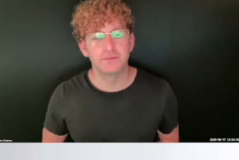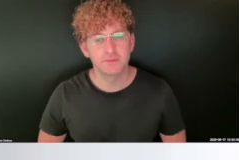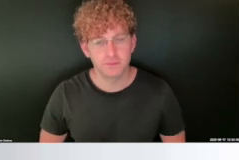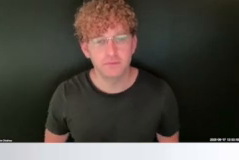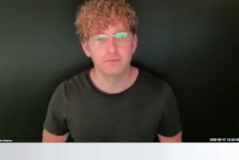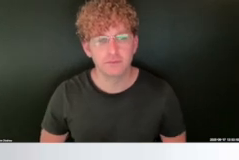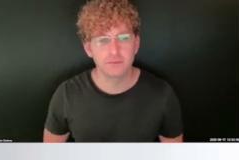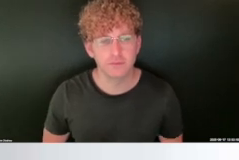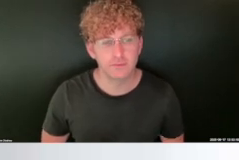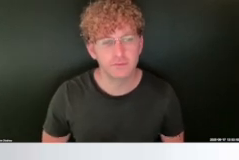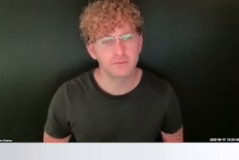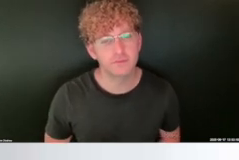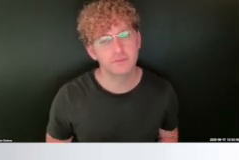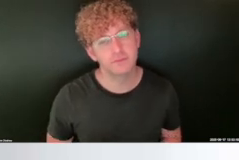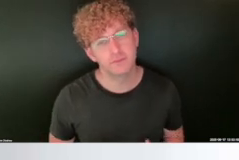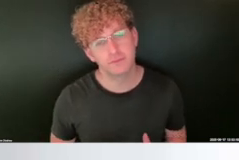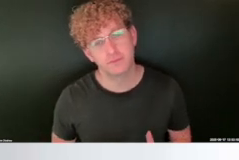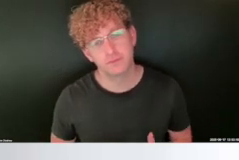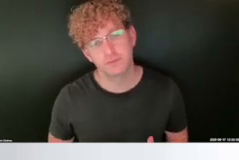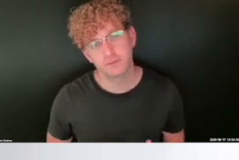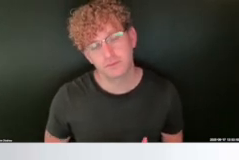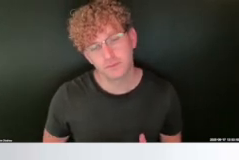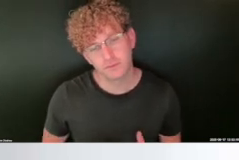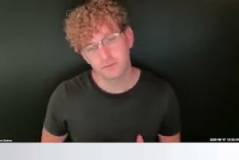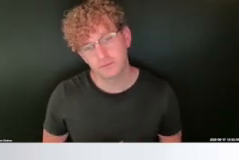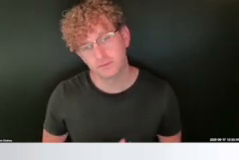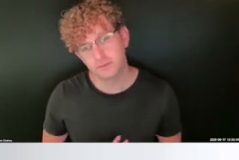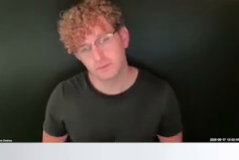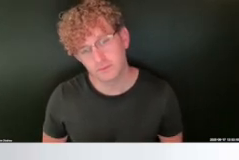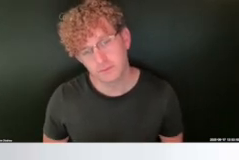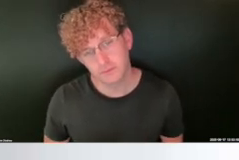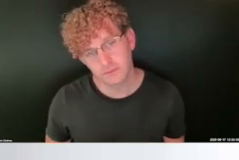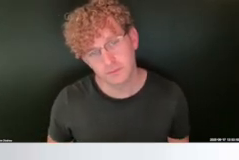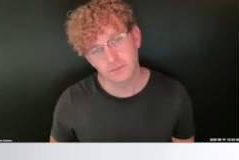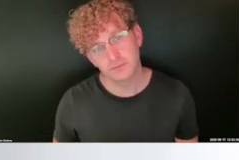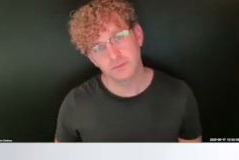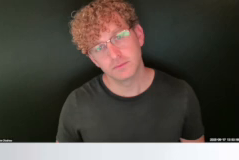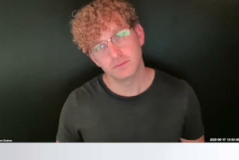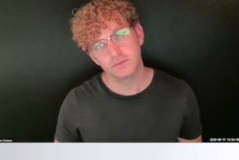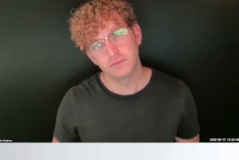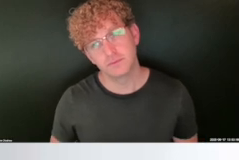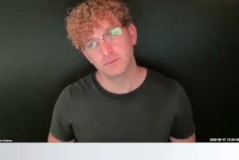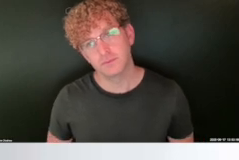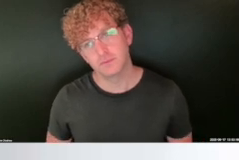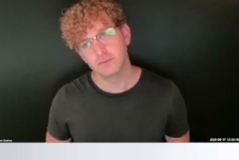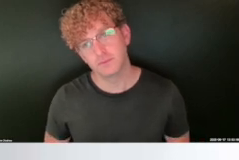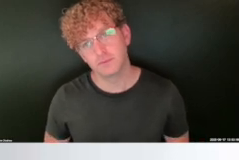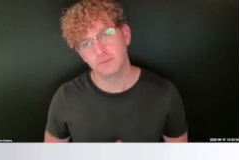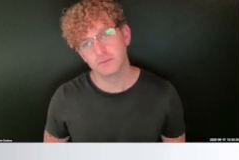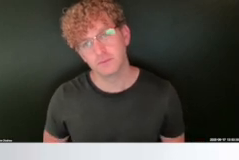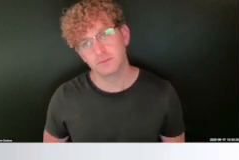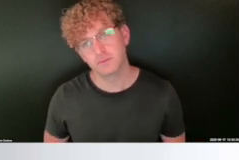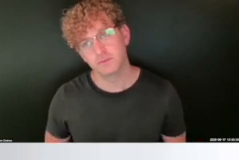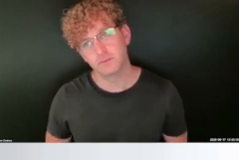cuanto lo activen, puede que por ahora no lo vea, pero en cuanto lo activen, usted verá un globo terráqueo en la parte inferior de la pantalla.